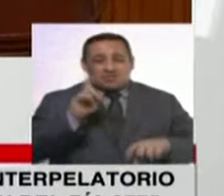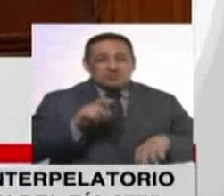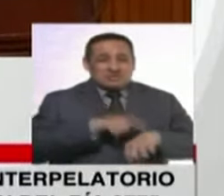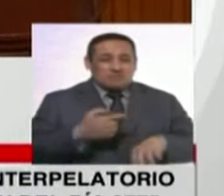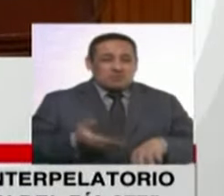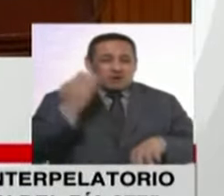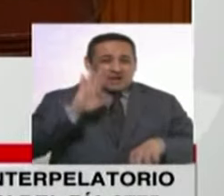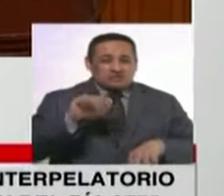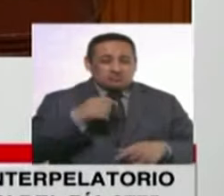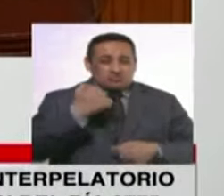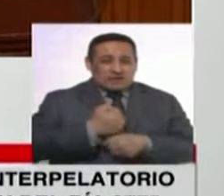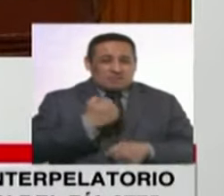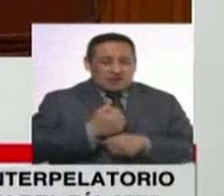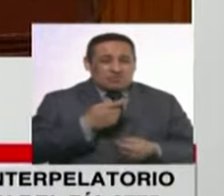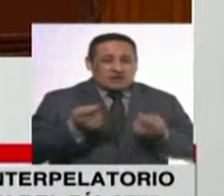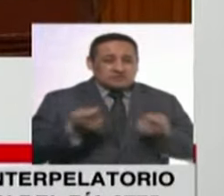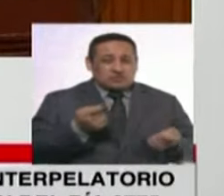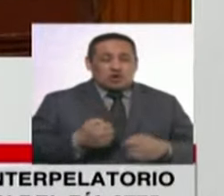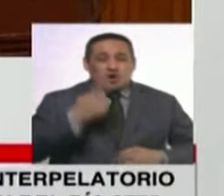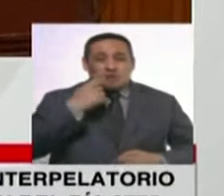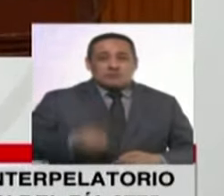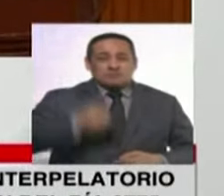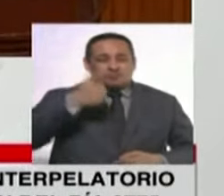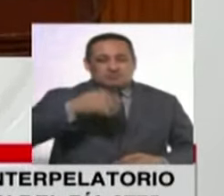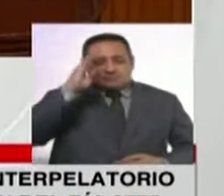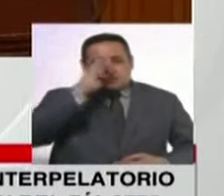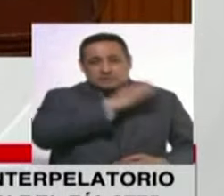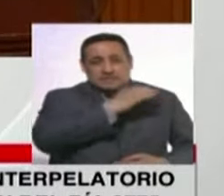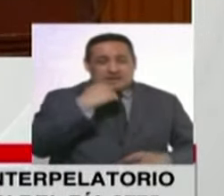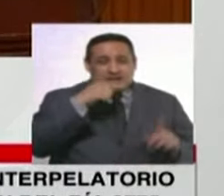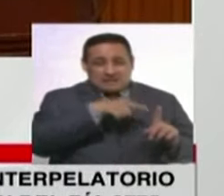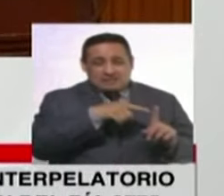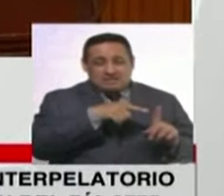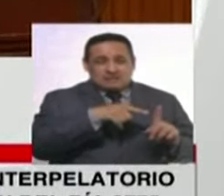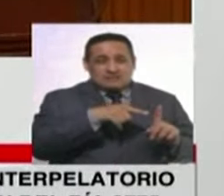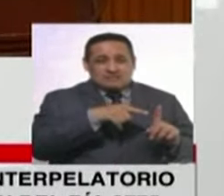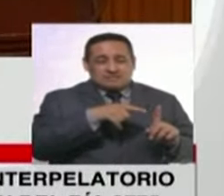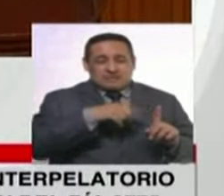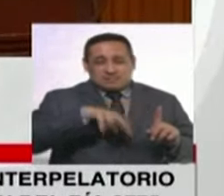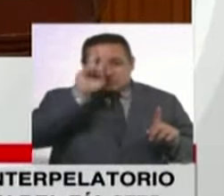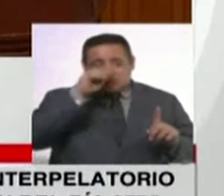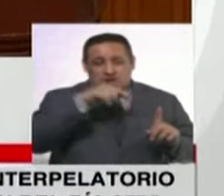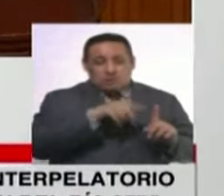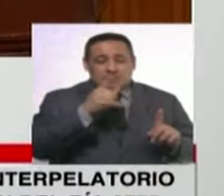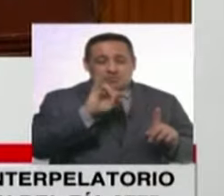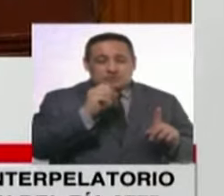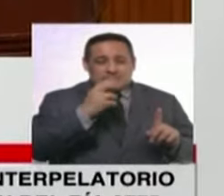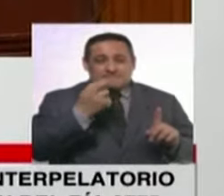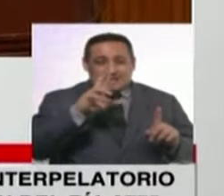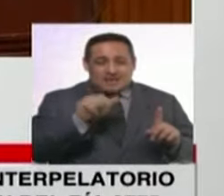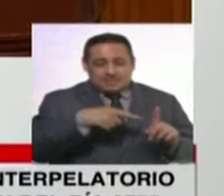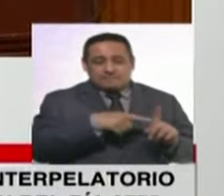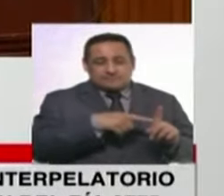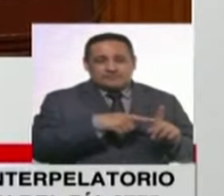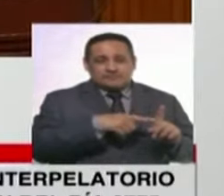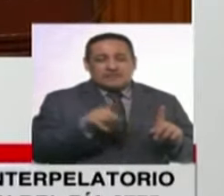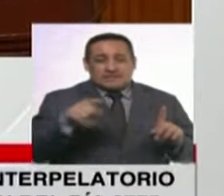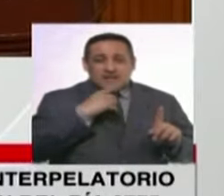de su gestión el comandante general de la Policía Nacional del Perú Luis Vera llerena